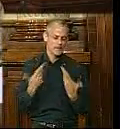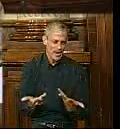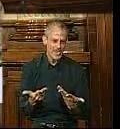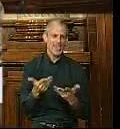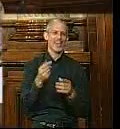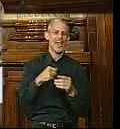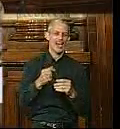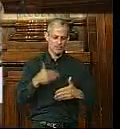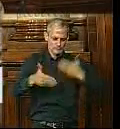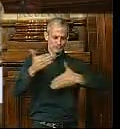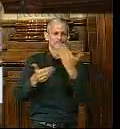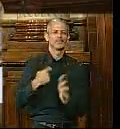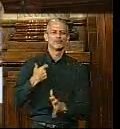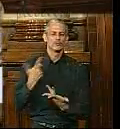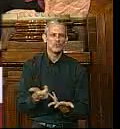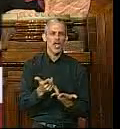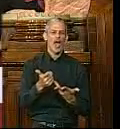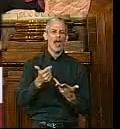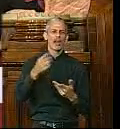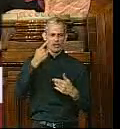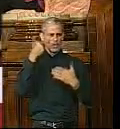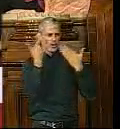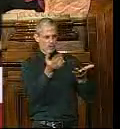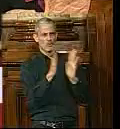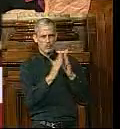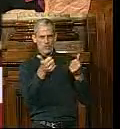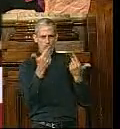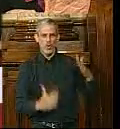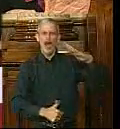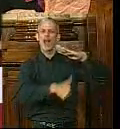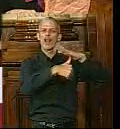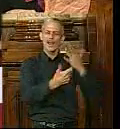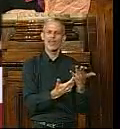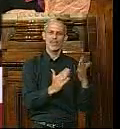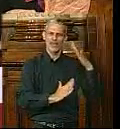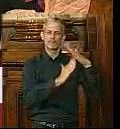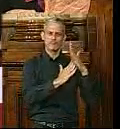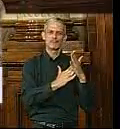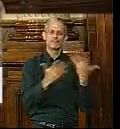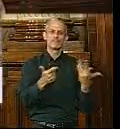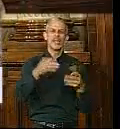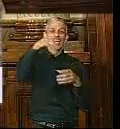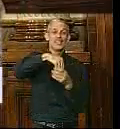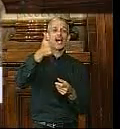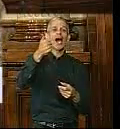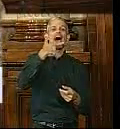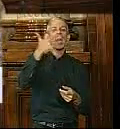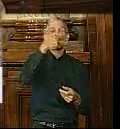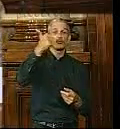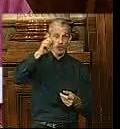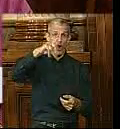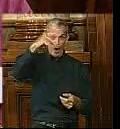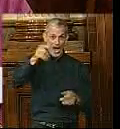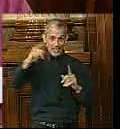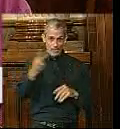una emprendedora social, una reconocida líder y referente social, miembro de Ashoka, igual que yo